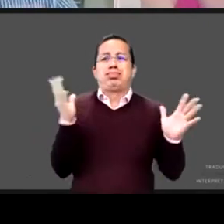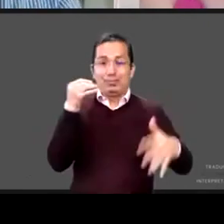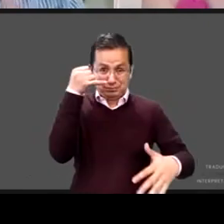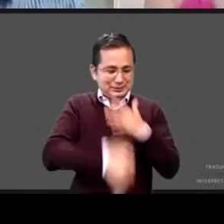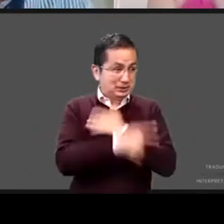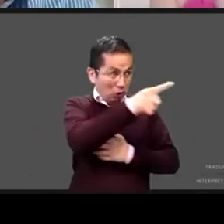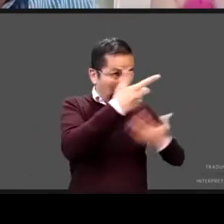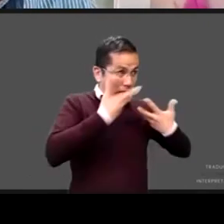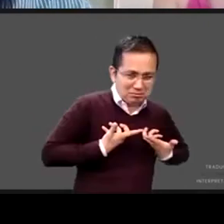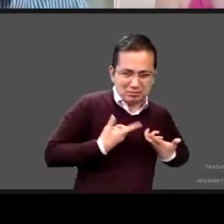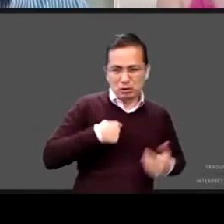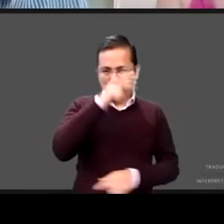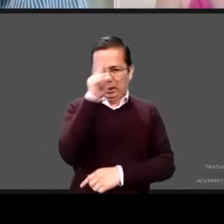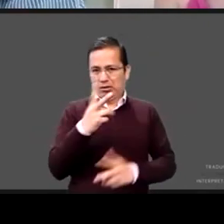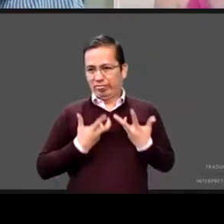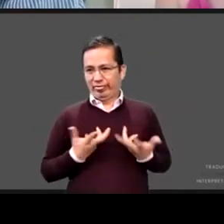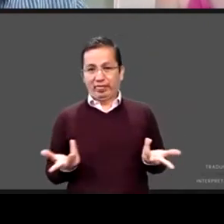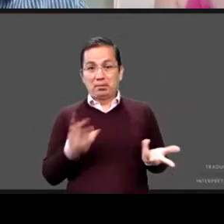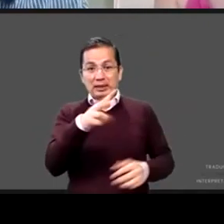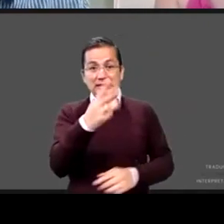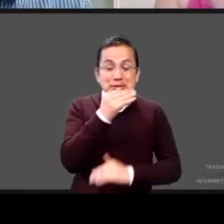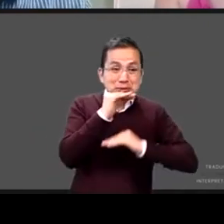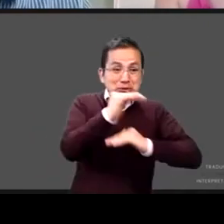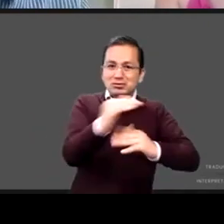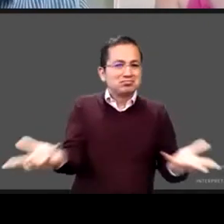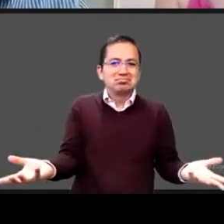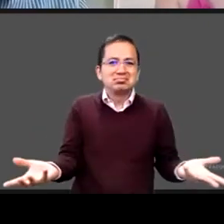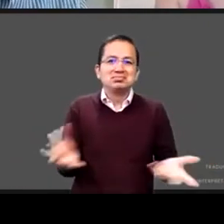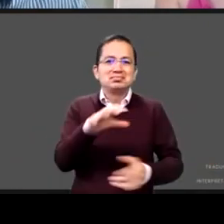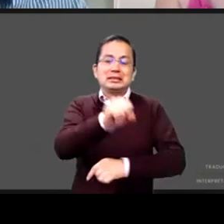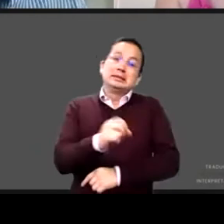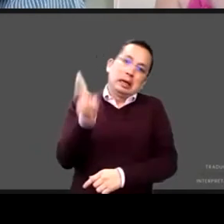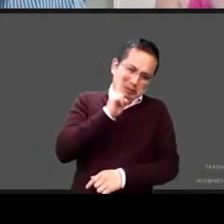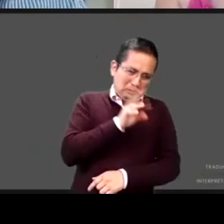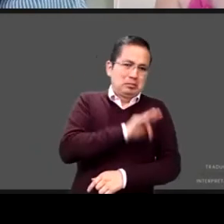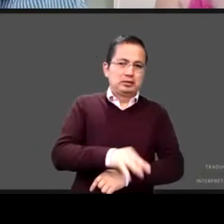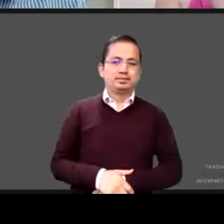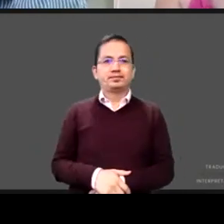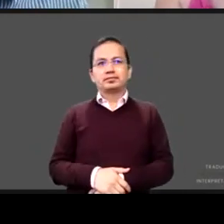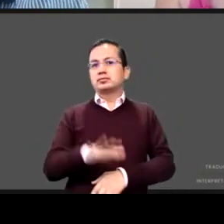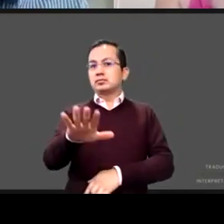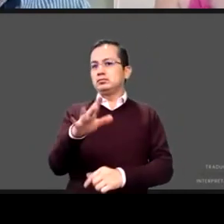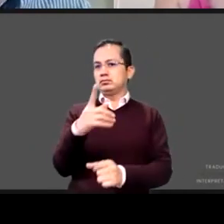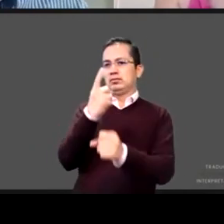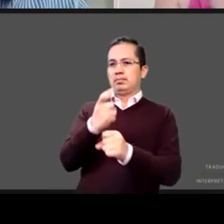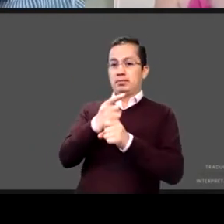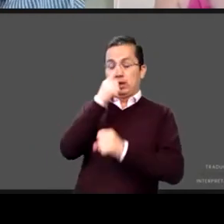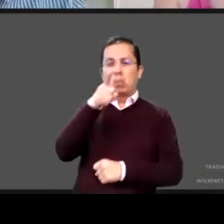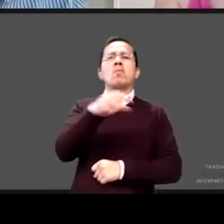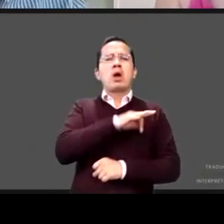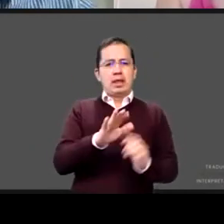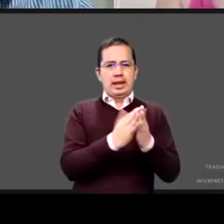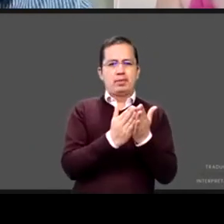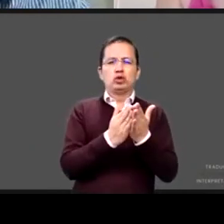Entonces, solo voy a decirlo, nos da 3 minutos. Primero, responder, 0 golpes de mi autoría lo encuentran a través de Amazon,